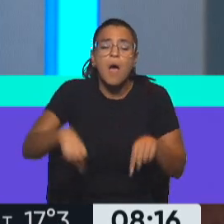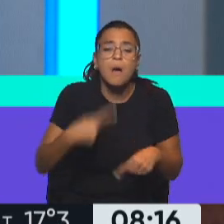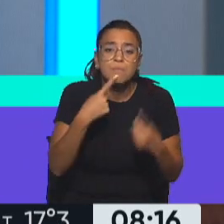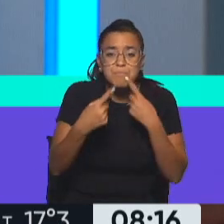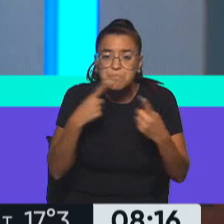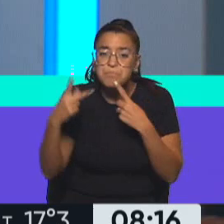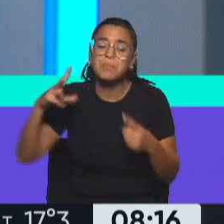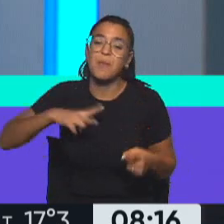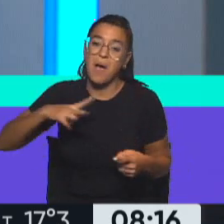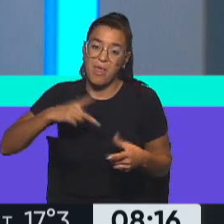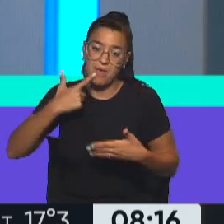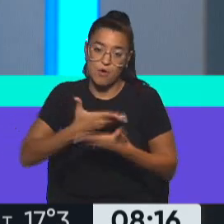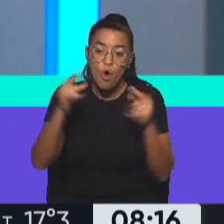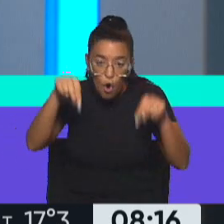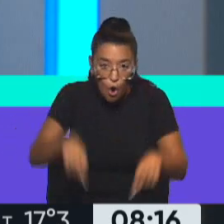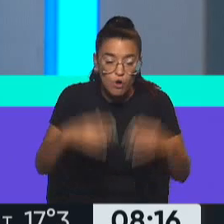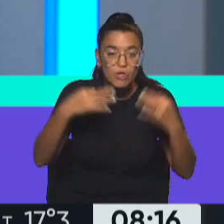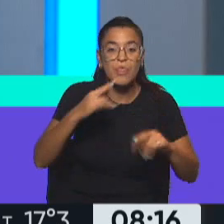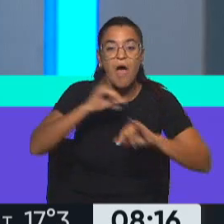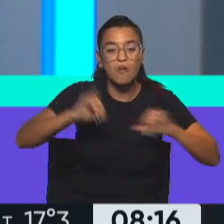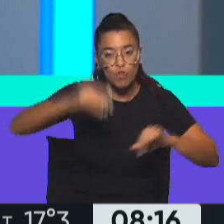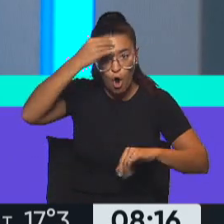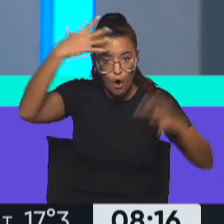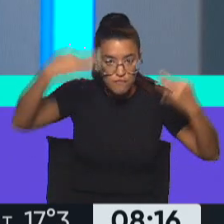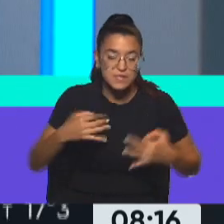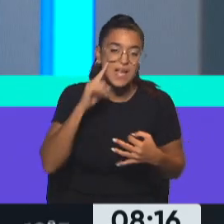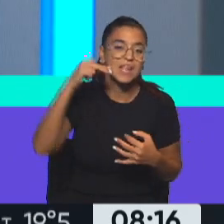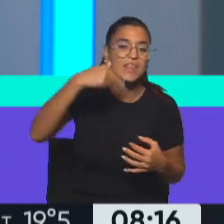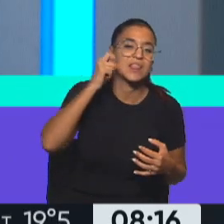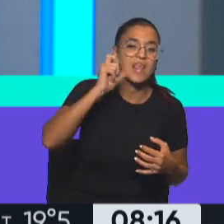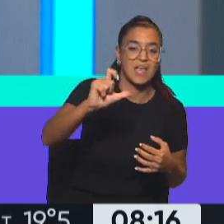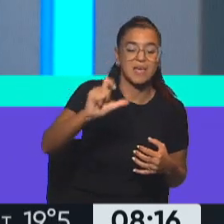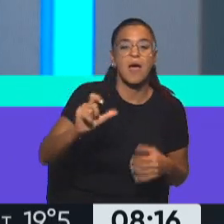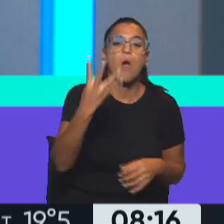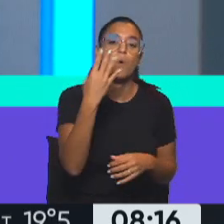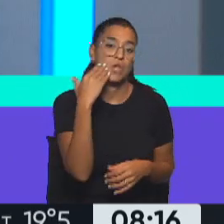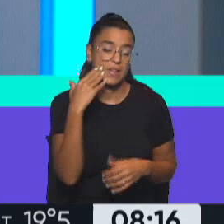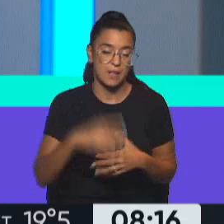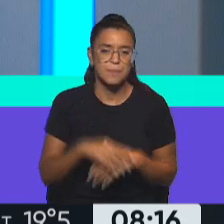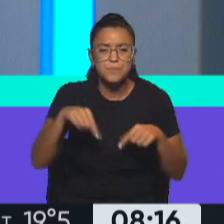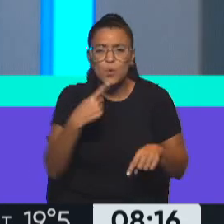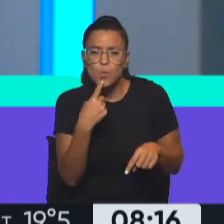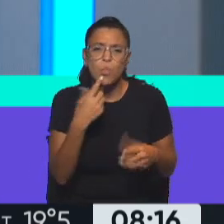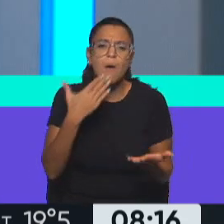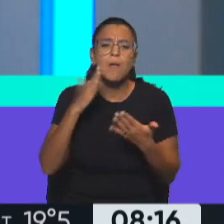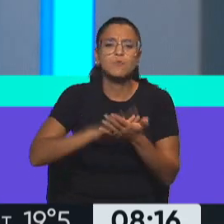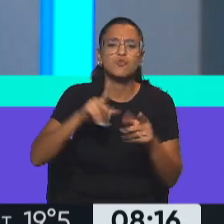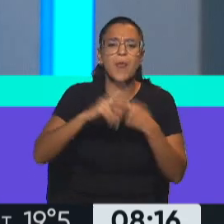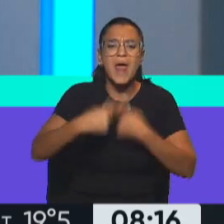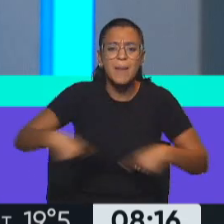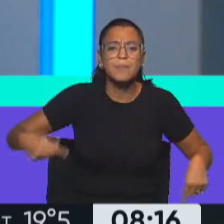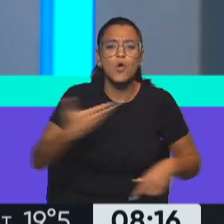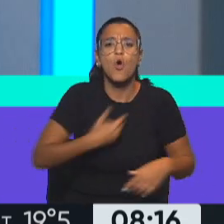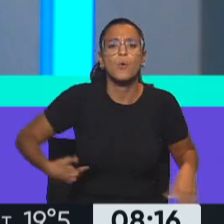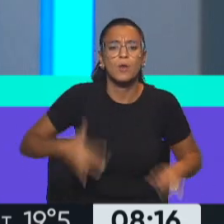las consultoras privadas. Hoy tendremos el dato oficial del INDEC a las 16. Mi duda también era, ahora que hablamos de herramientas, el gobierno